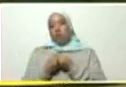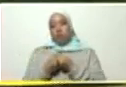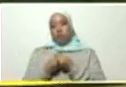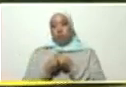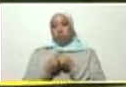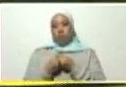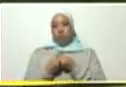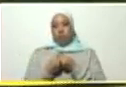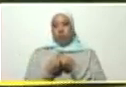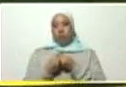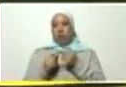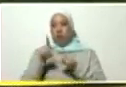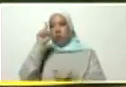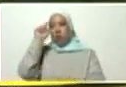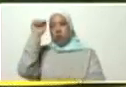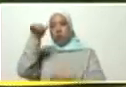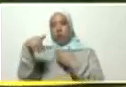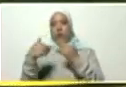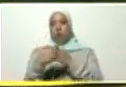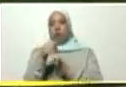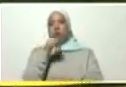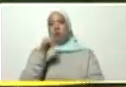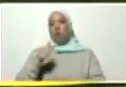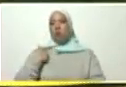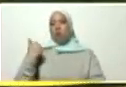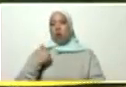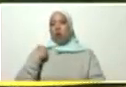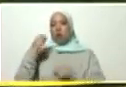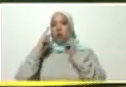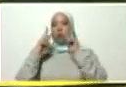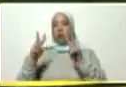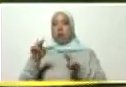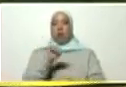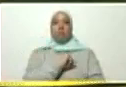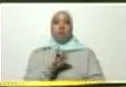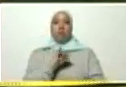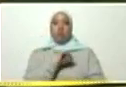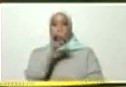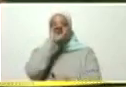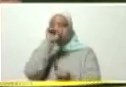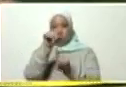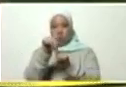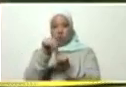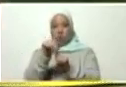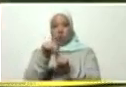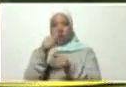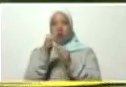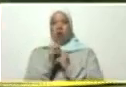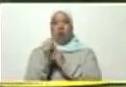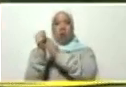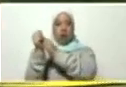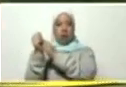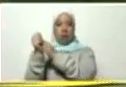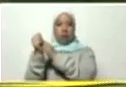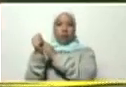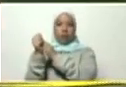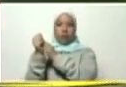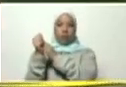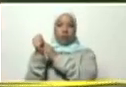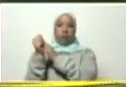hemos superado cualquier visión individualista del poder o del liderazgo